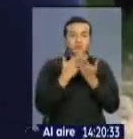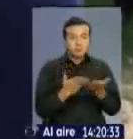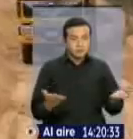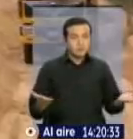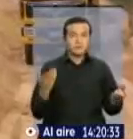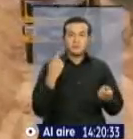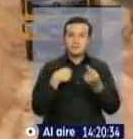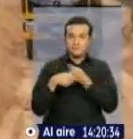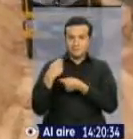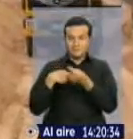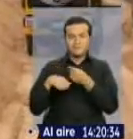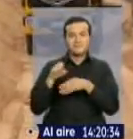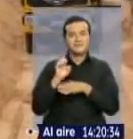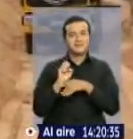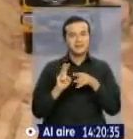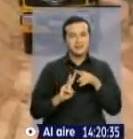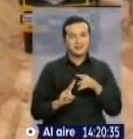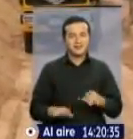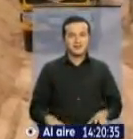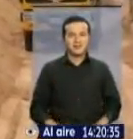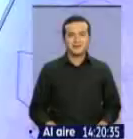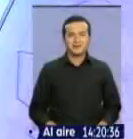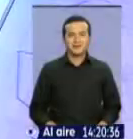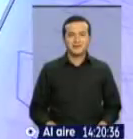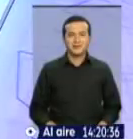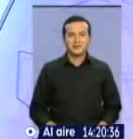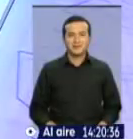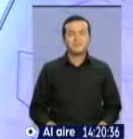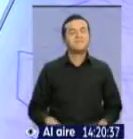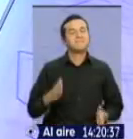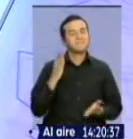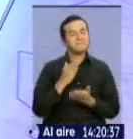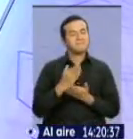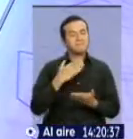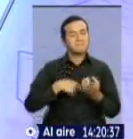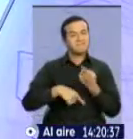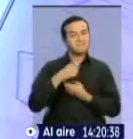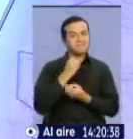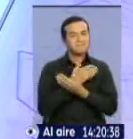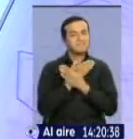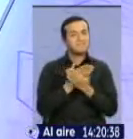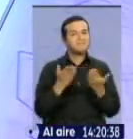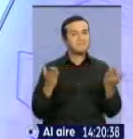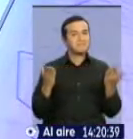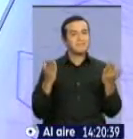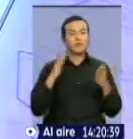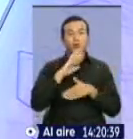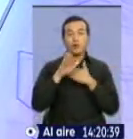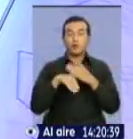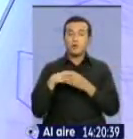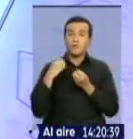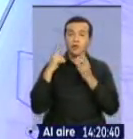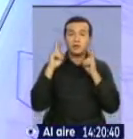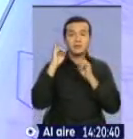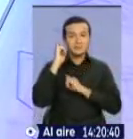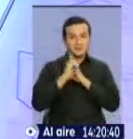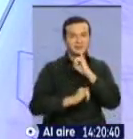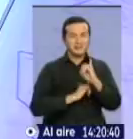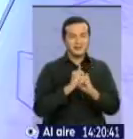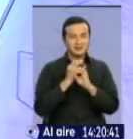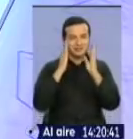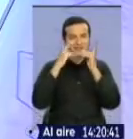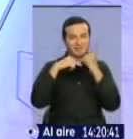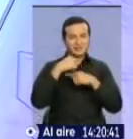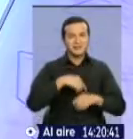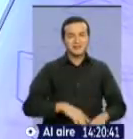productos. Marixa Castillo, Ecuador TV. Es momento de hacer una nueva pausa. Al regresar, toda la información internacional.